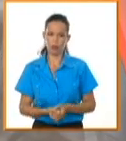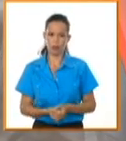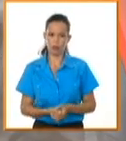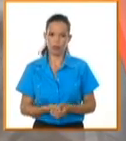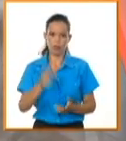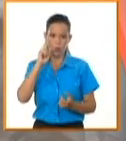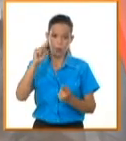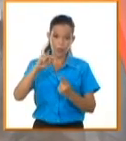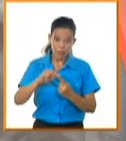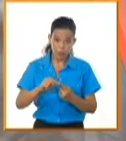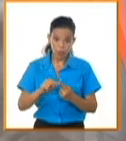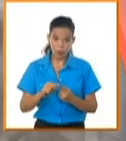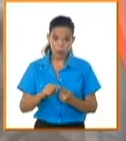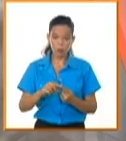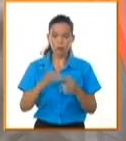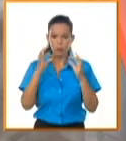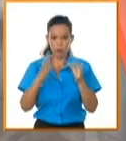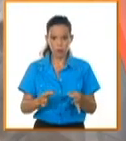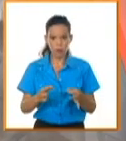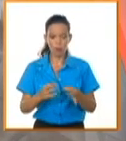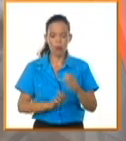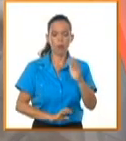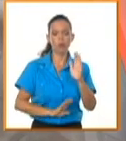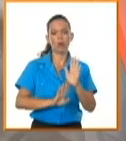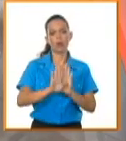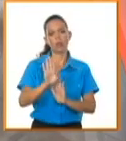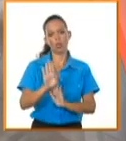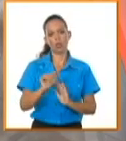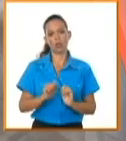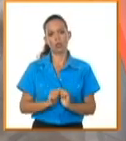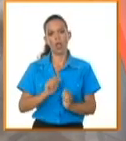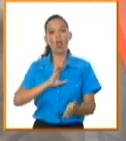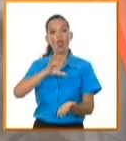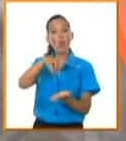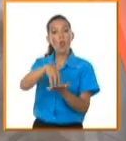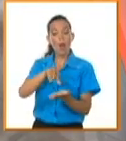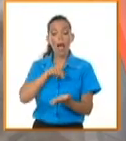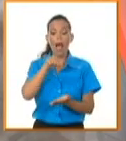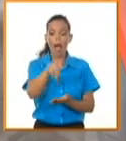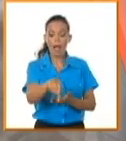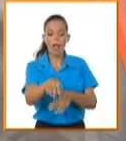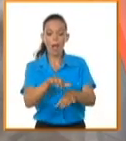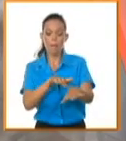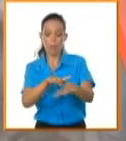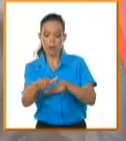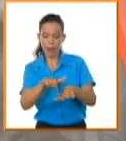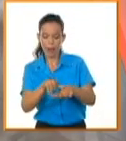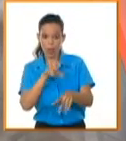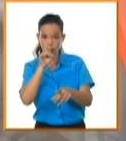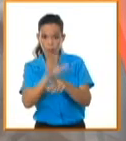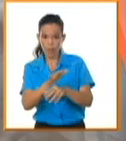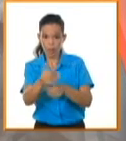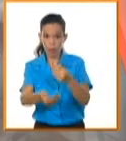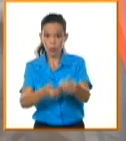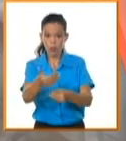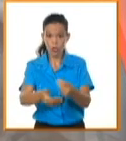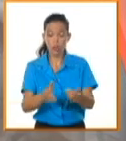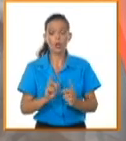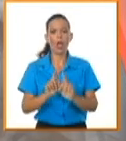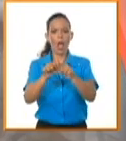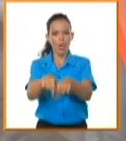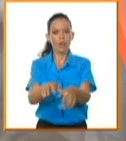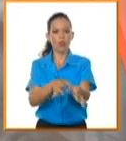progresivos como se ha dicho donde están las condiciones Ahí va muy logrando que este proceso sea beneficioso para